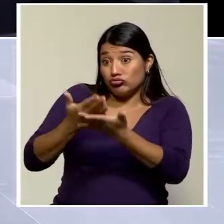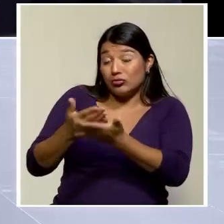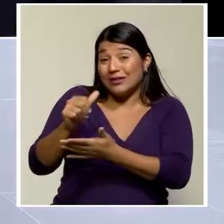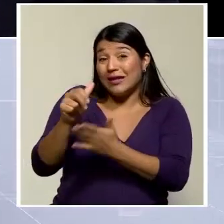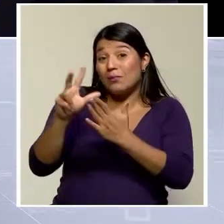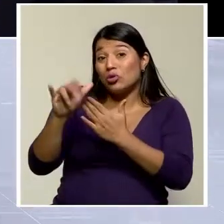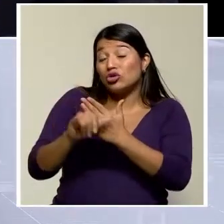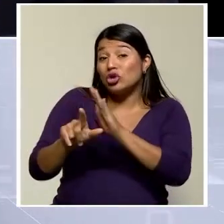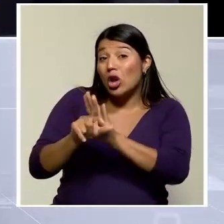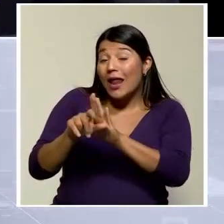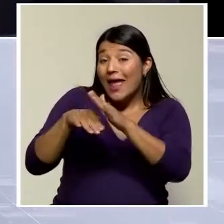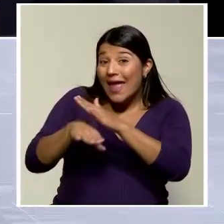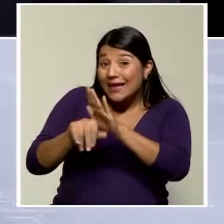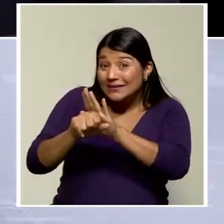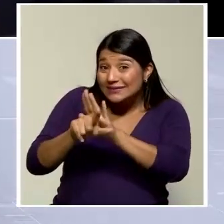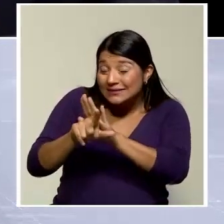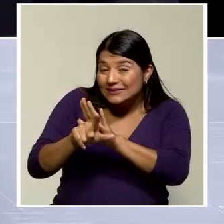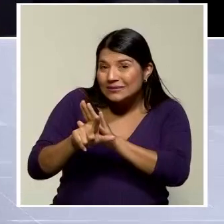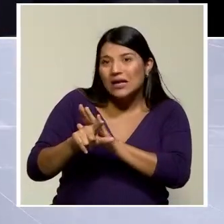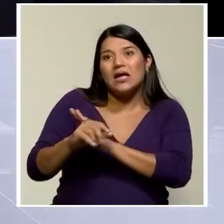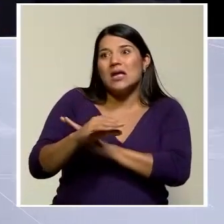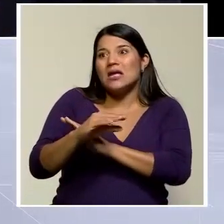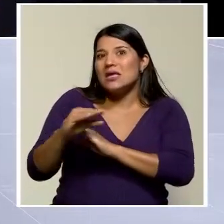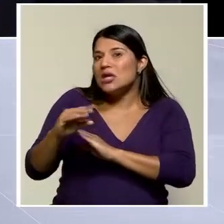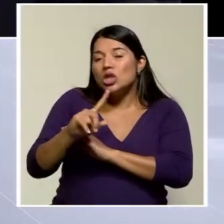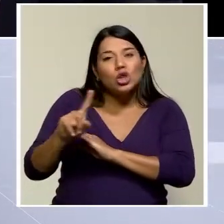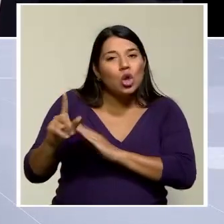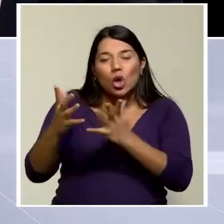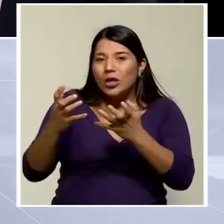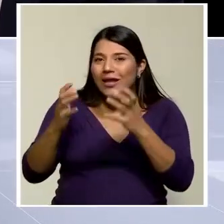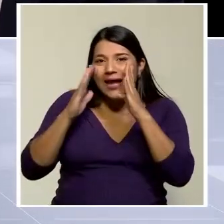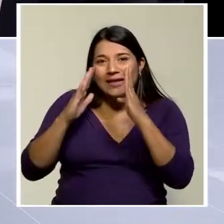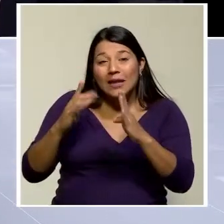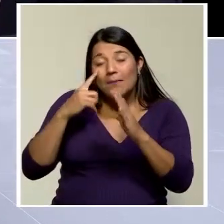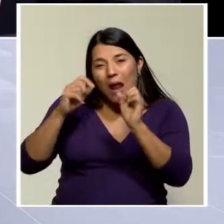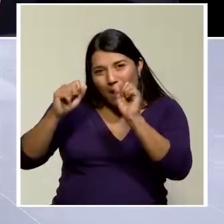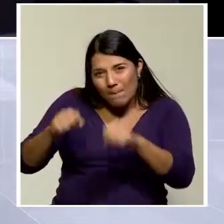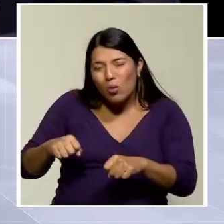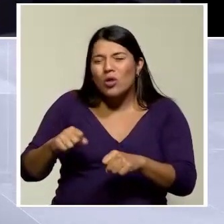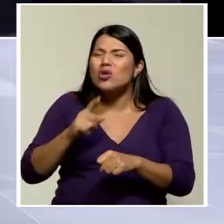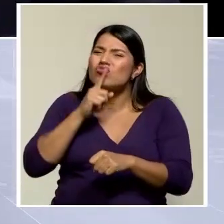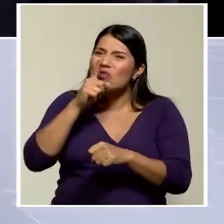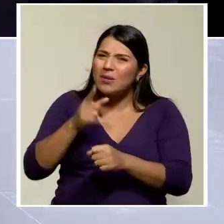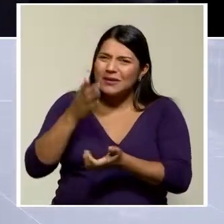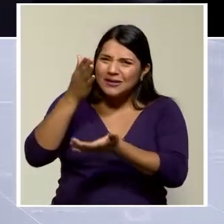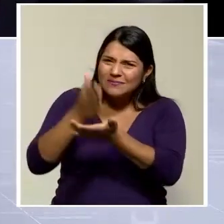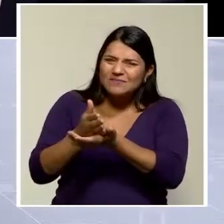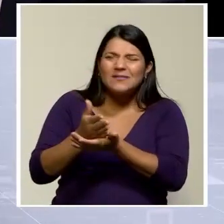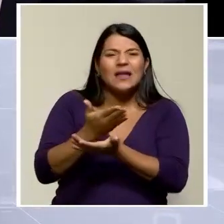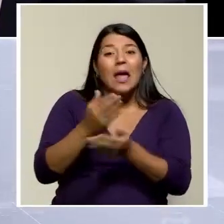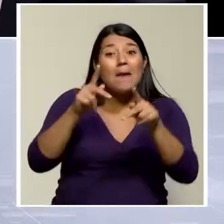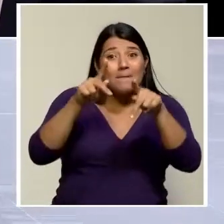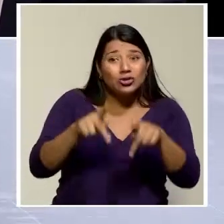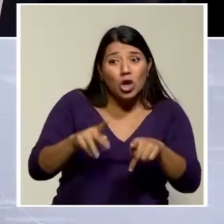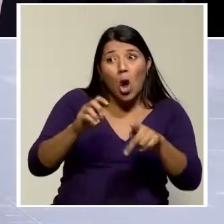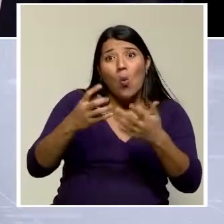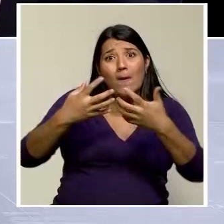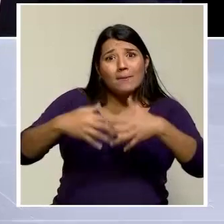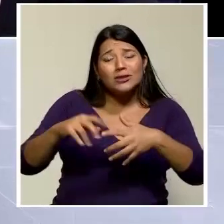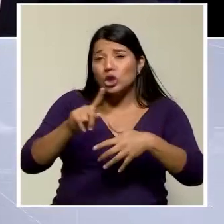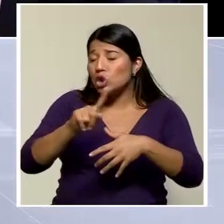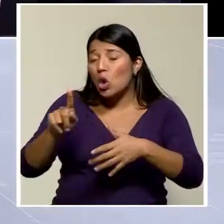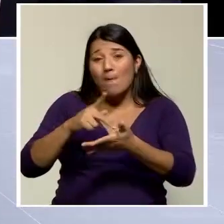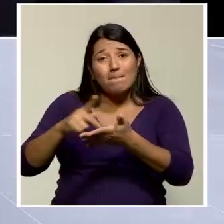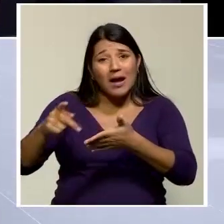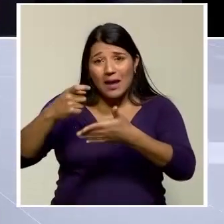Asamblea Legislativa, no los han querido ver para realmente tener un combate en serio contra el fraude y la evasión fiscal. Hay que hacer una